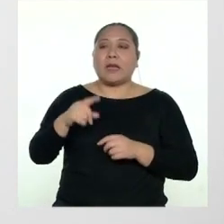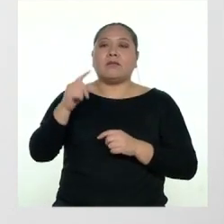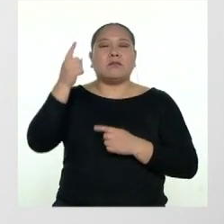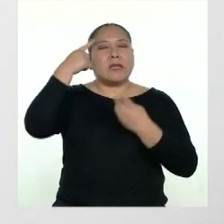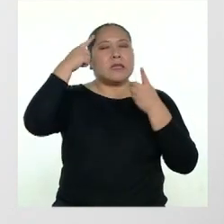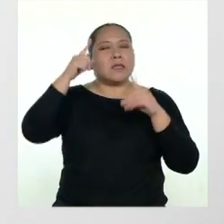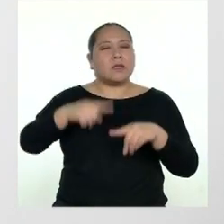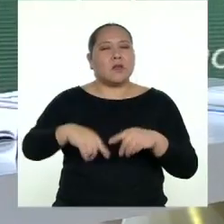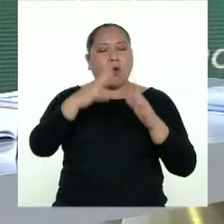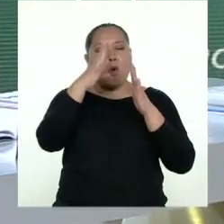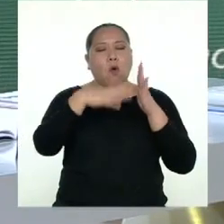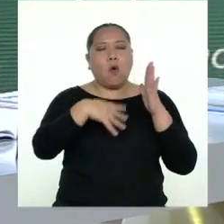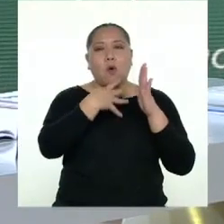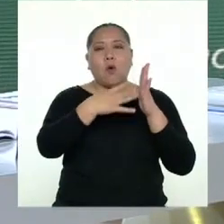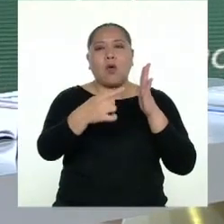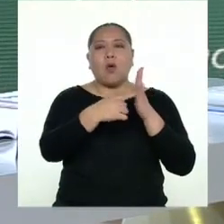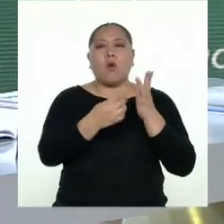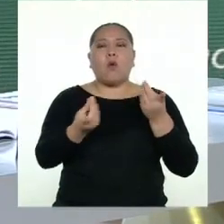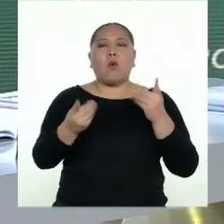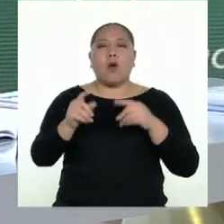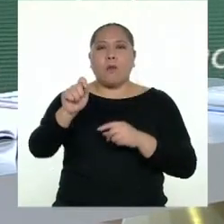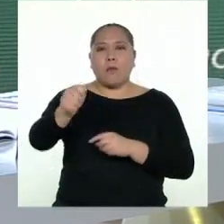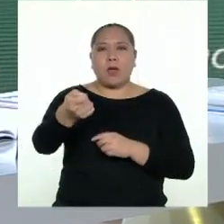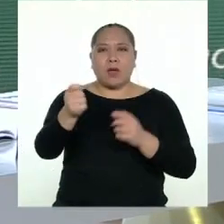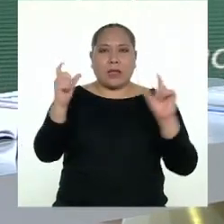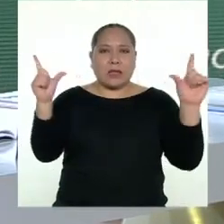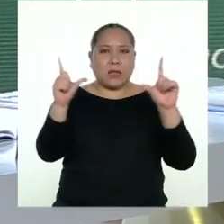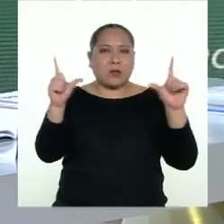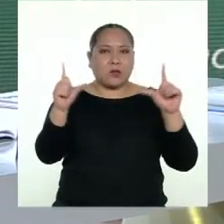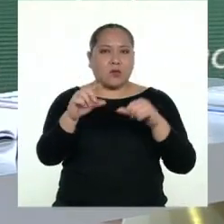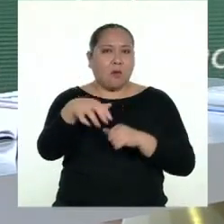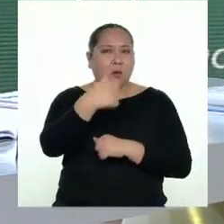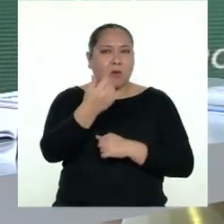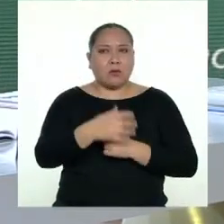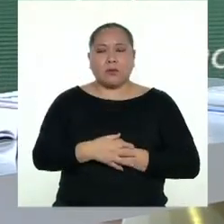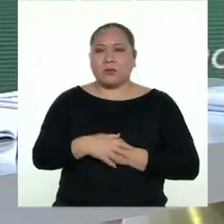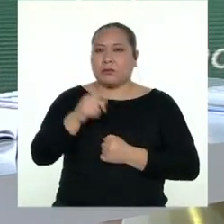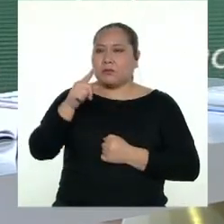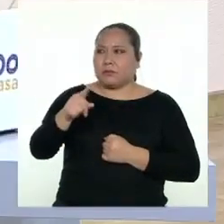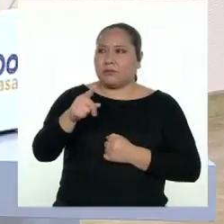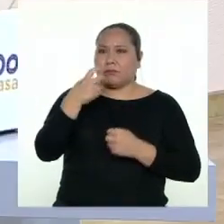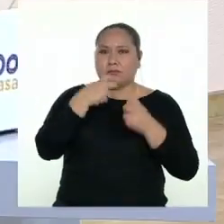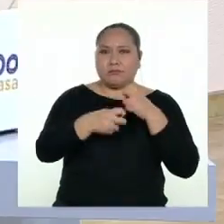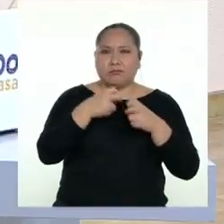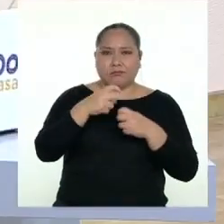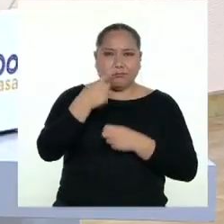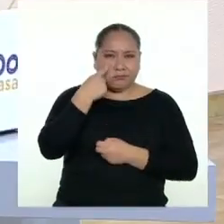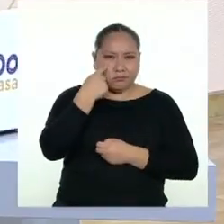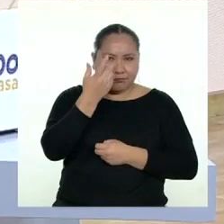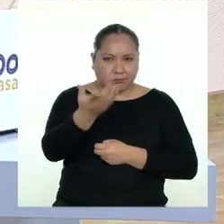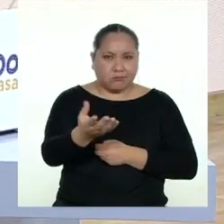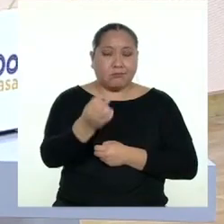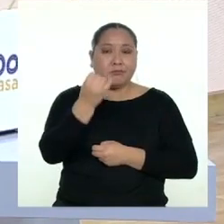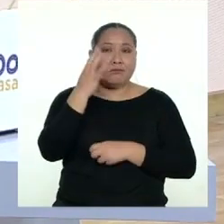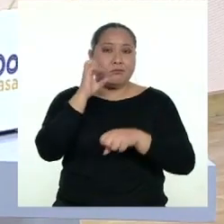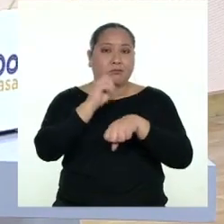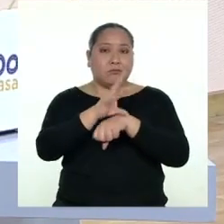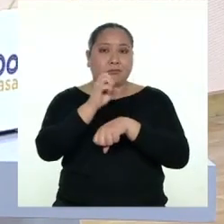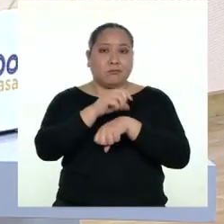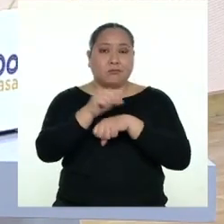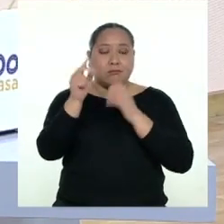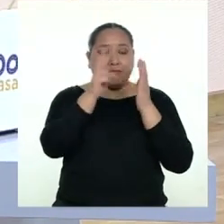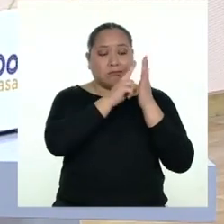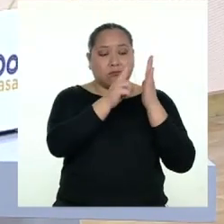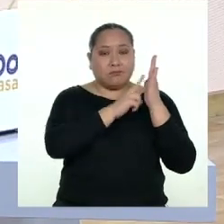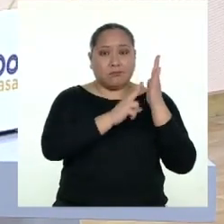televisión, entre otros. Estoy seguro que estas situaciones les deben sonar bastante conocidas. Algunas de las recomendaciones de la lectura